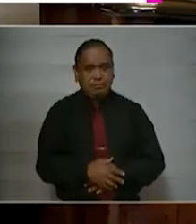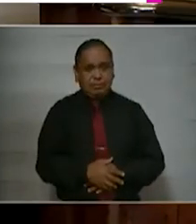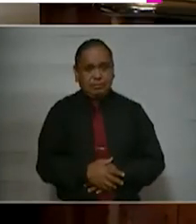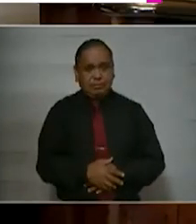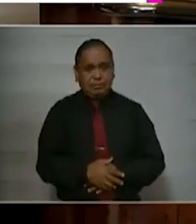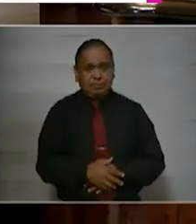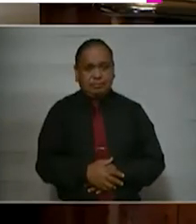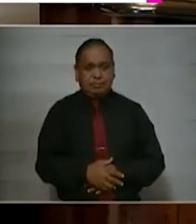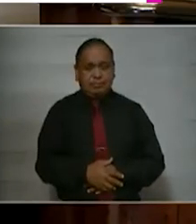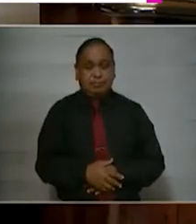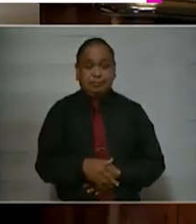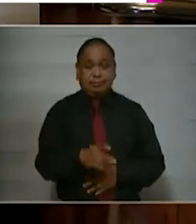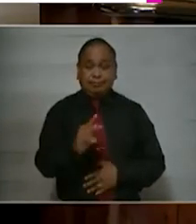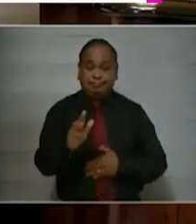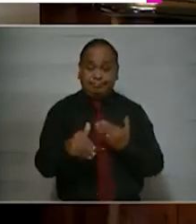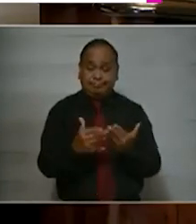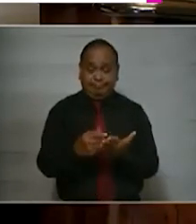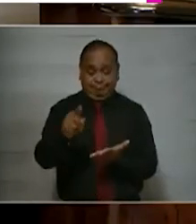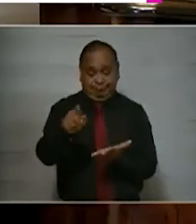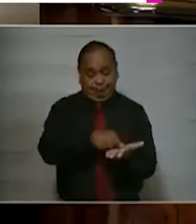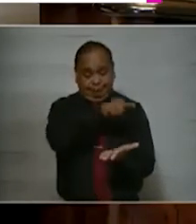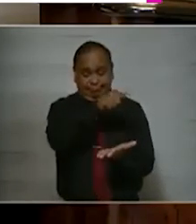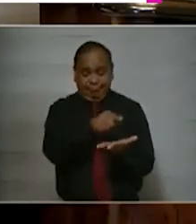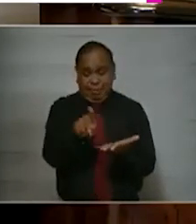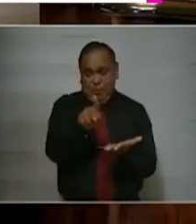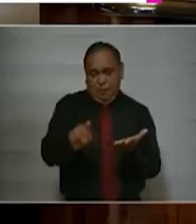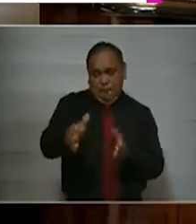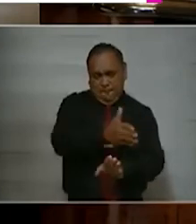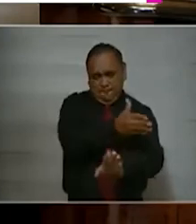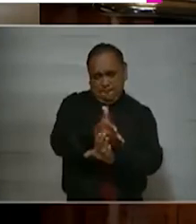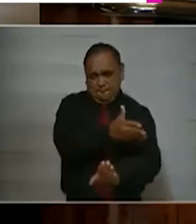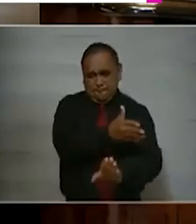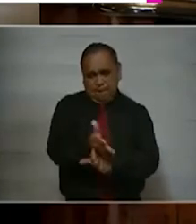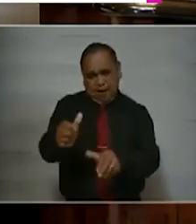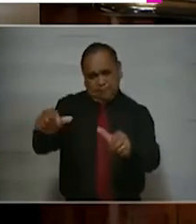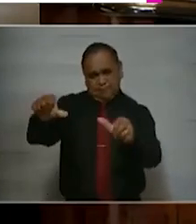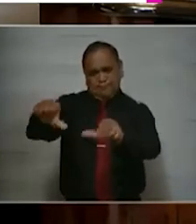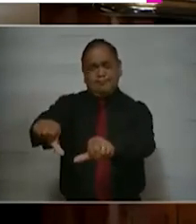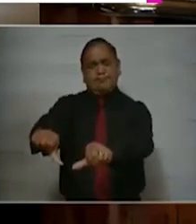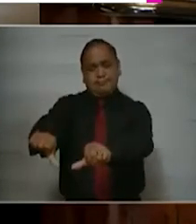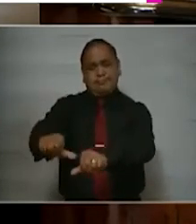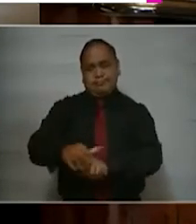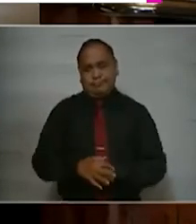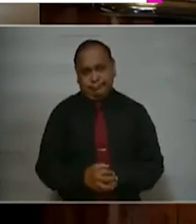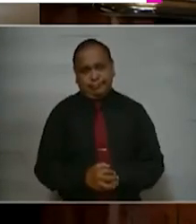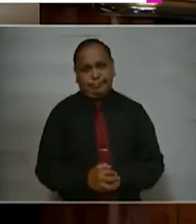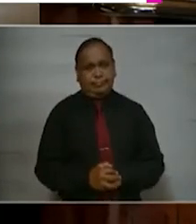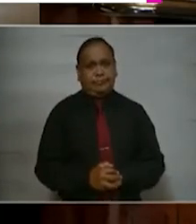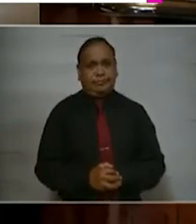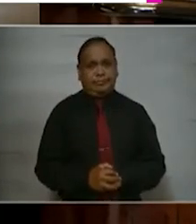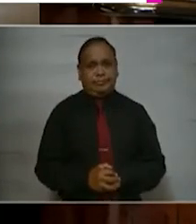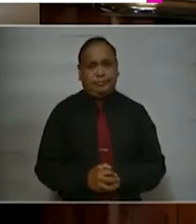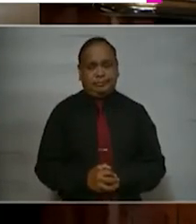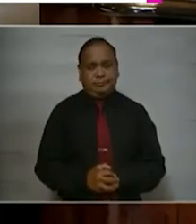y coordinador de esta bancada en el Congreso del Estado, Jorge Estefan Chidiac, pagó millones de pesos por